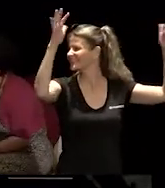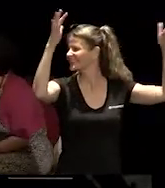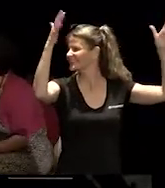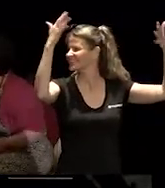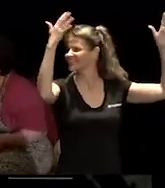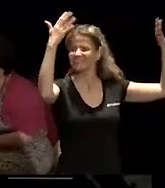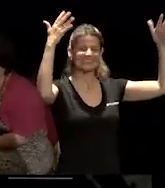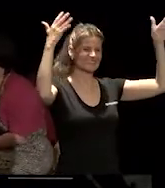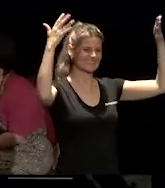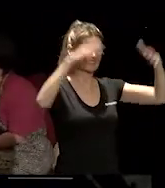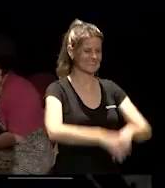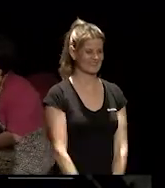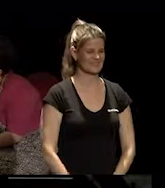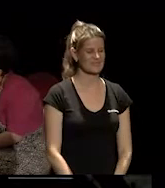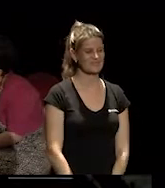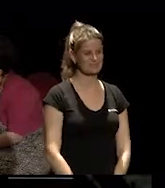Aquí estamos en...